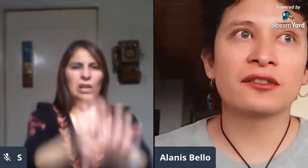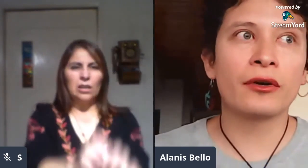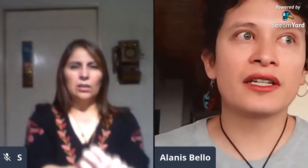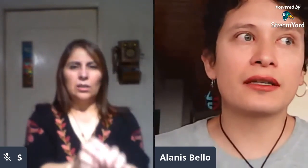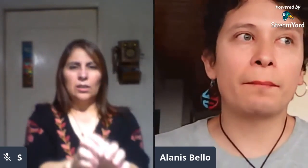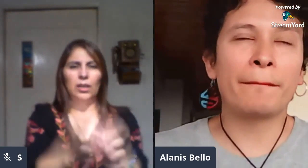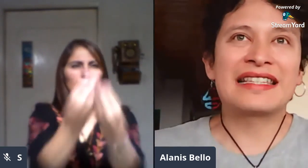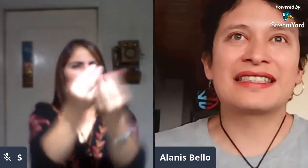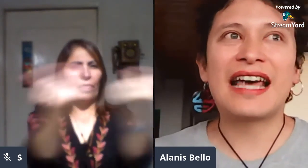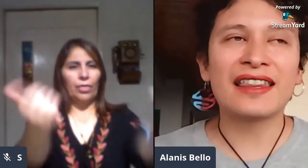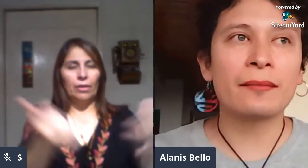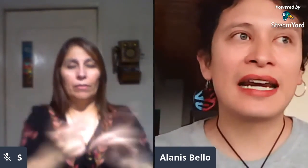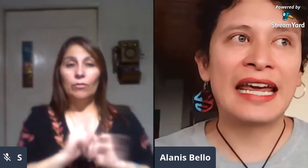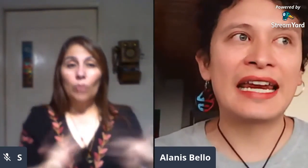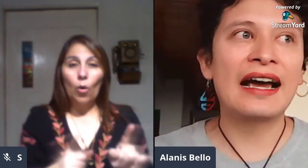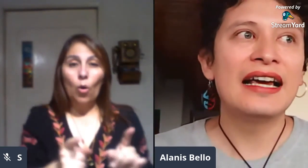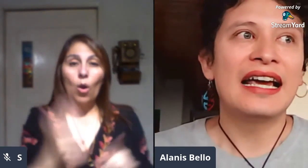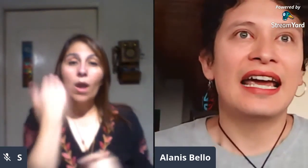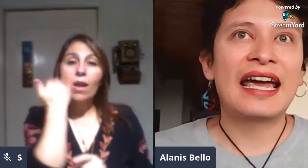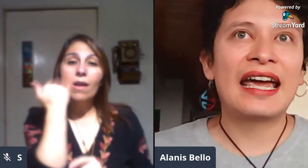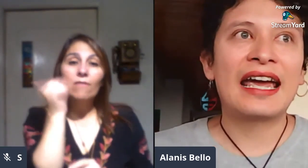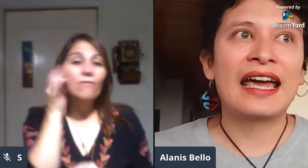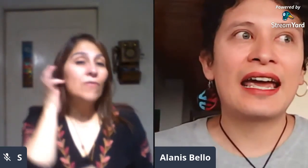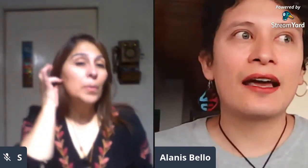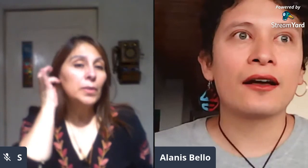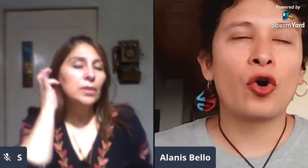del feminismo es pensar de manera